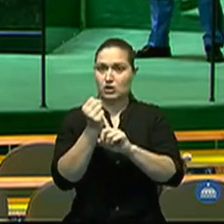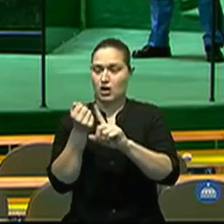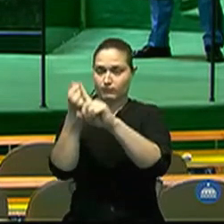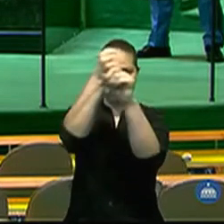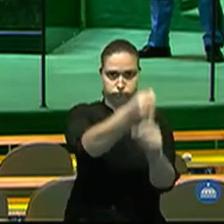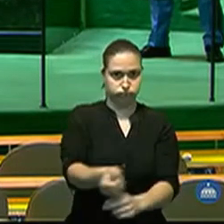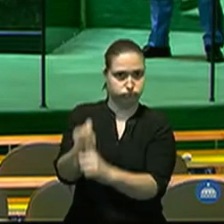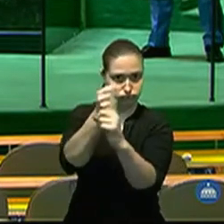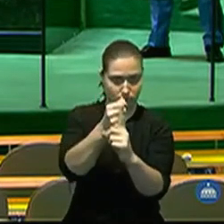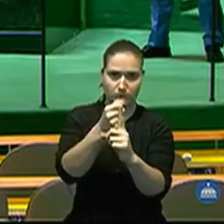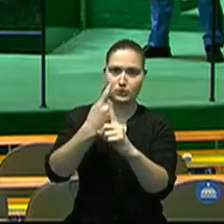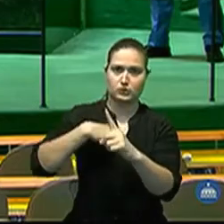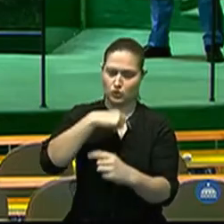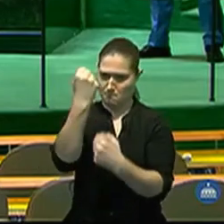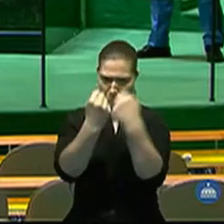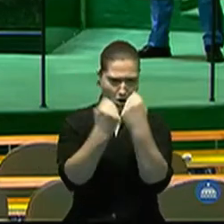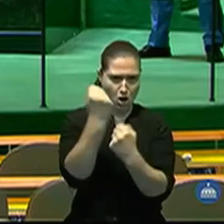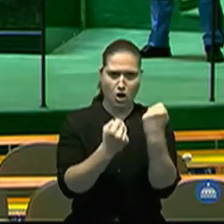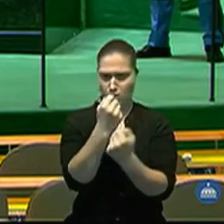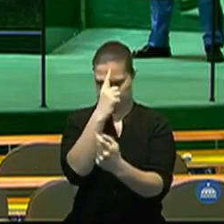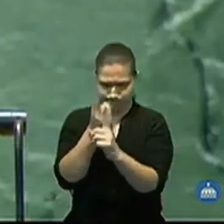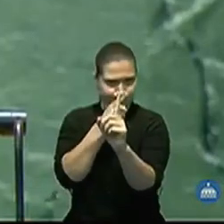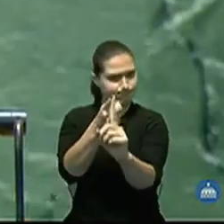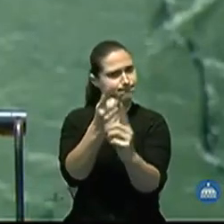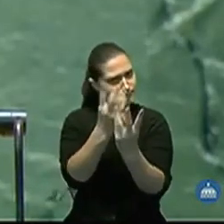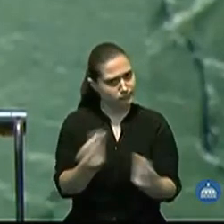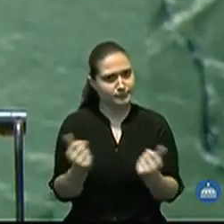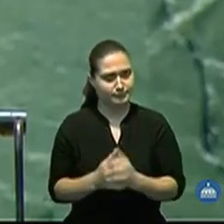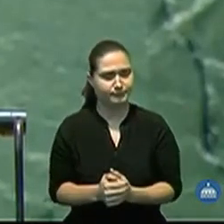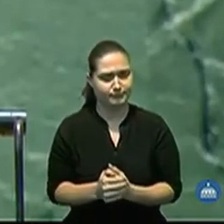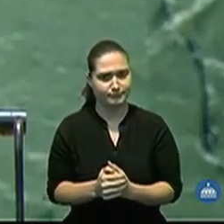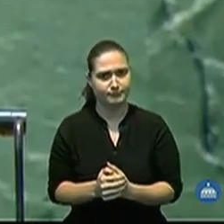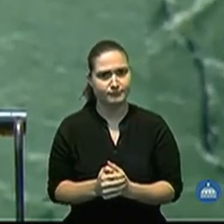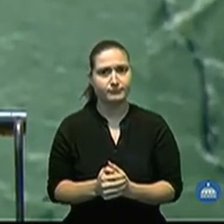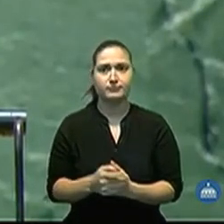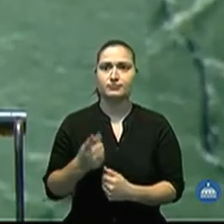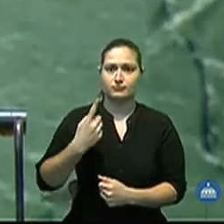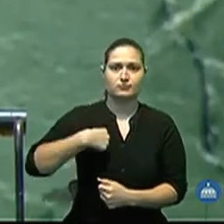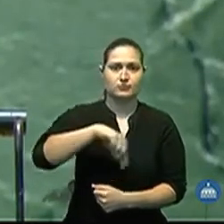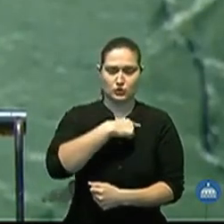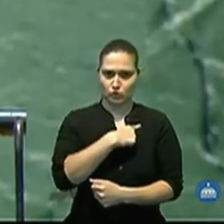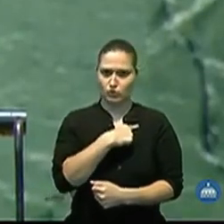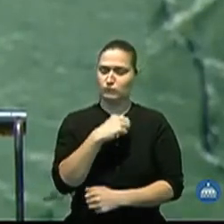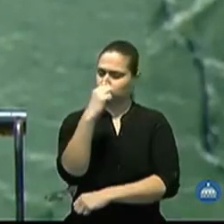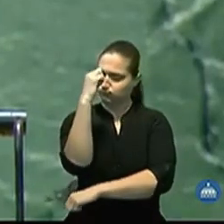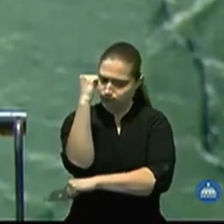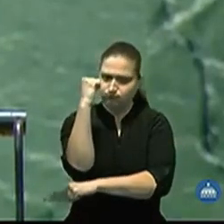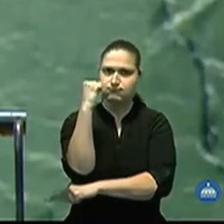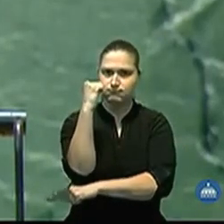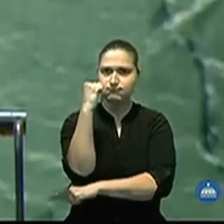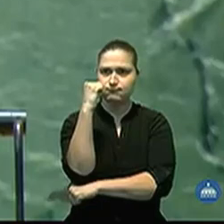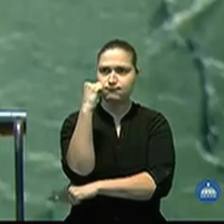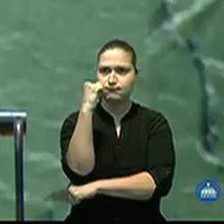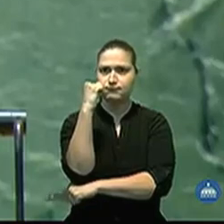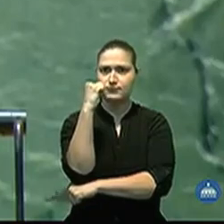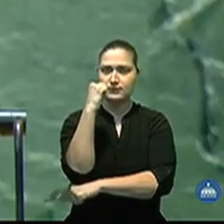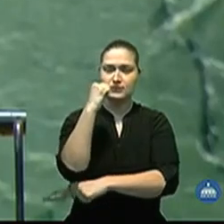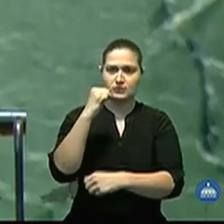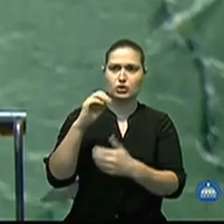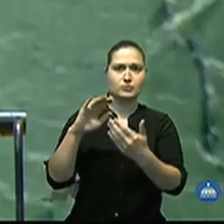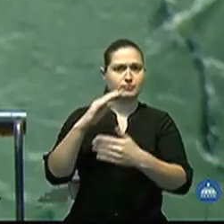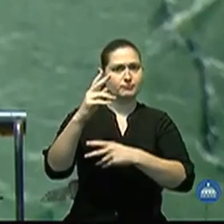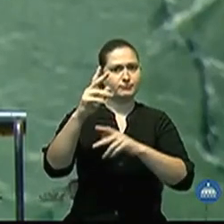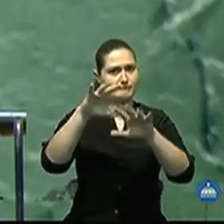bienestar. Sin una acción concertada y basada en principios, los cimientos de la comunidad internacional